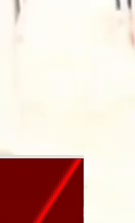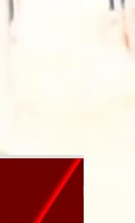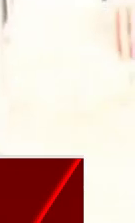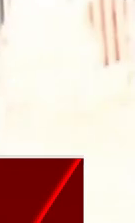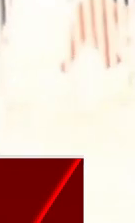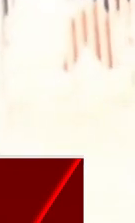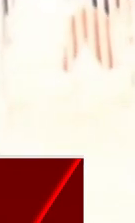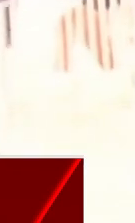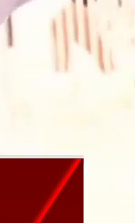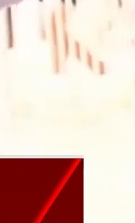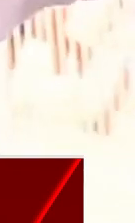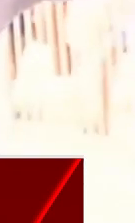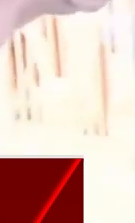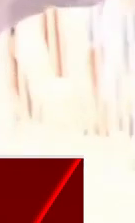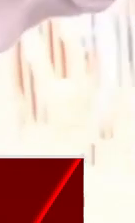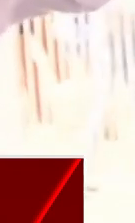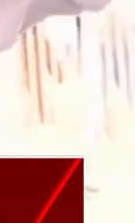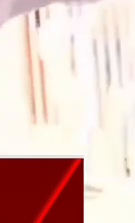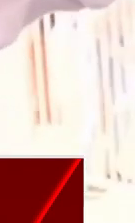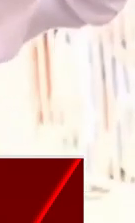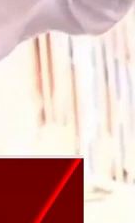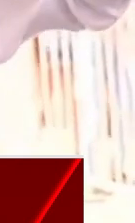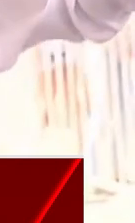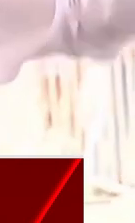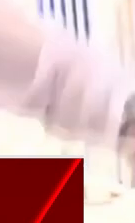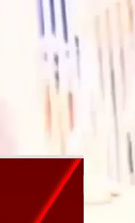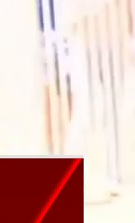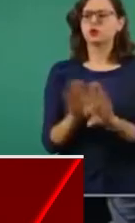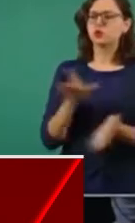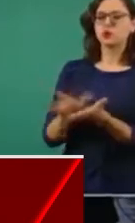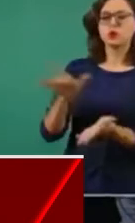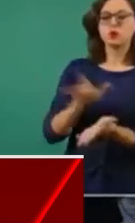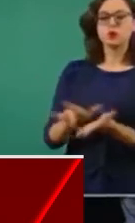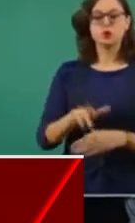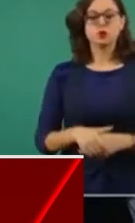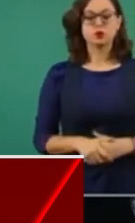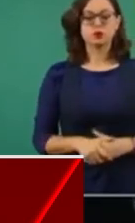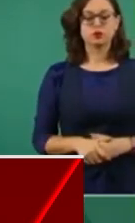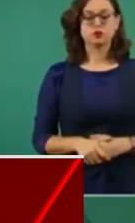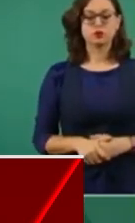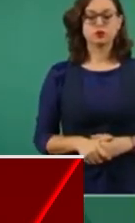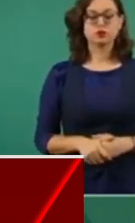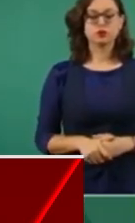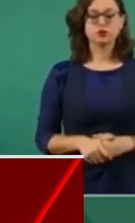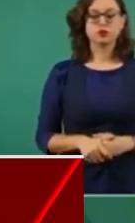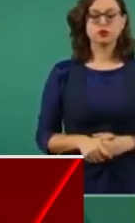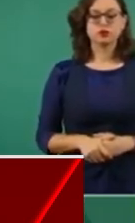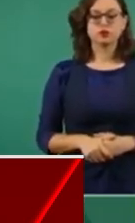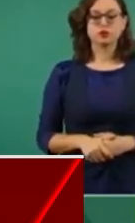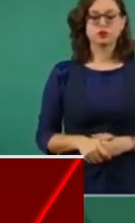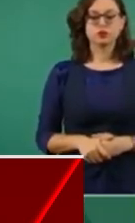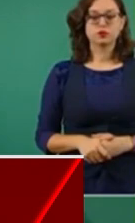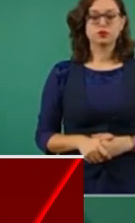destruyen, que no le dejan nada a nuestras naciones. Uh-huh. Y por eso la gente tenemos que decirle, fíjate en los resultados, no te fijes en nada